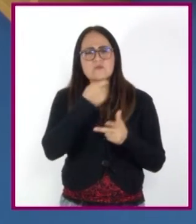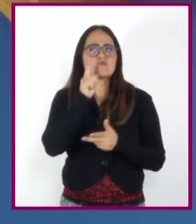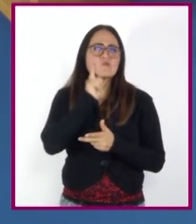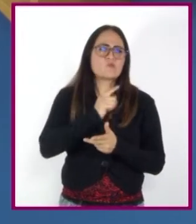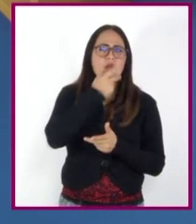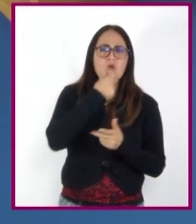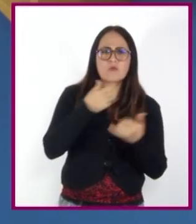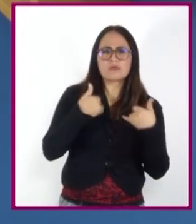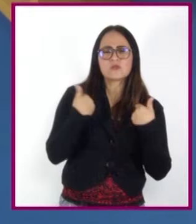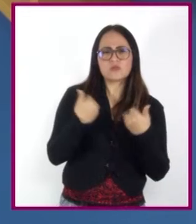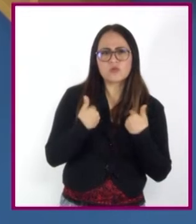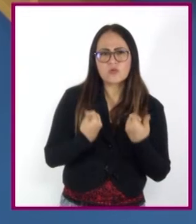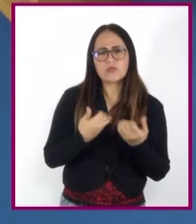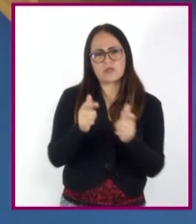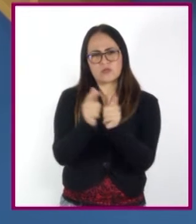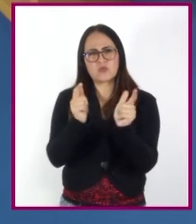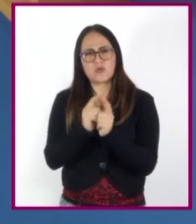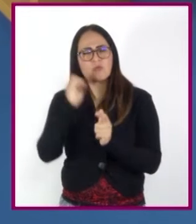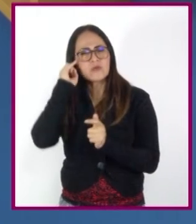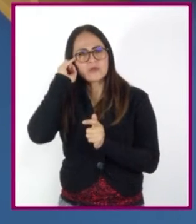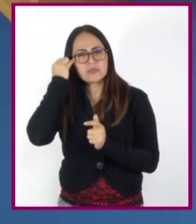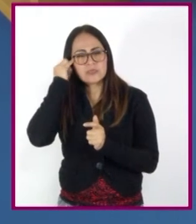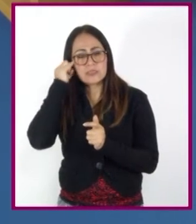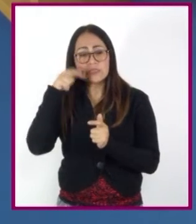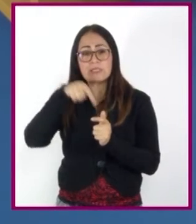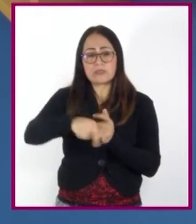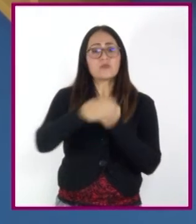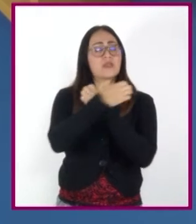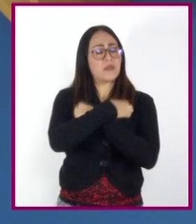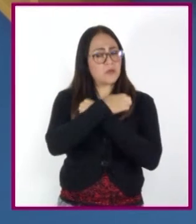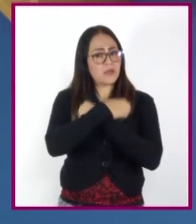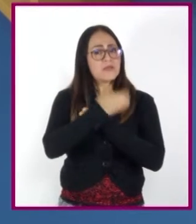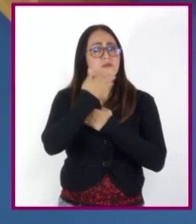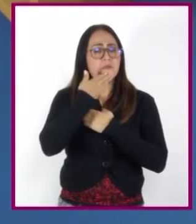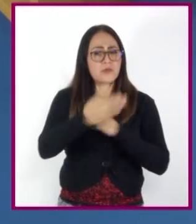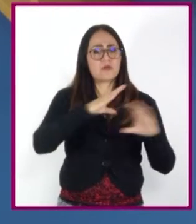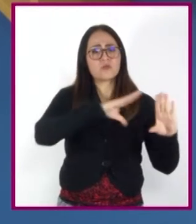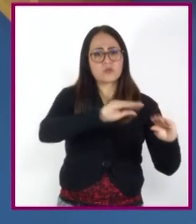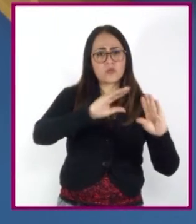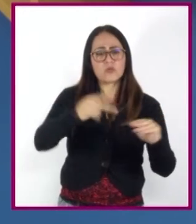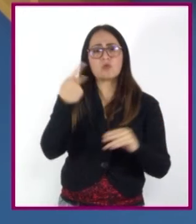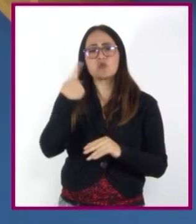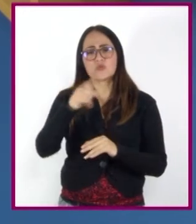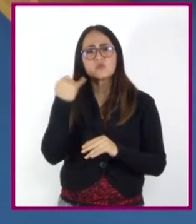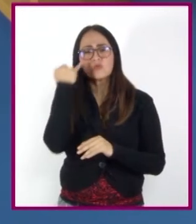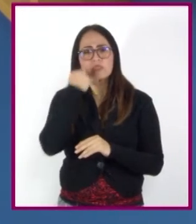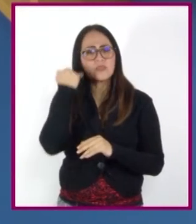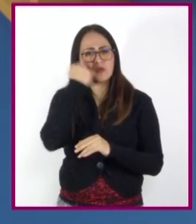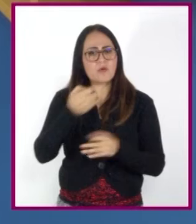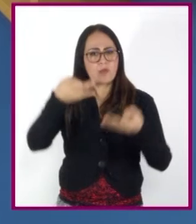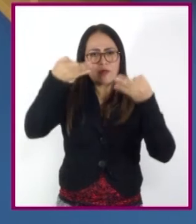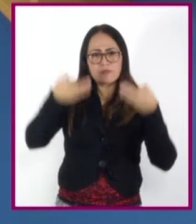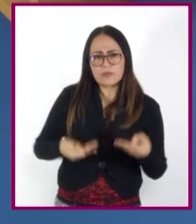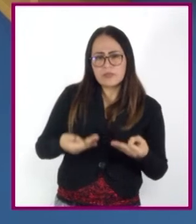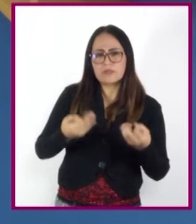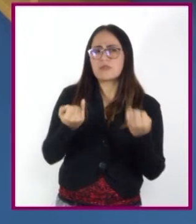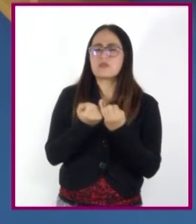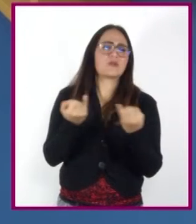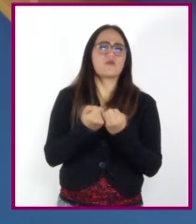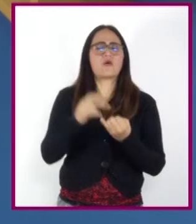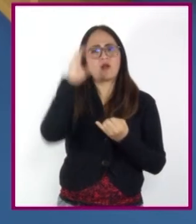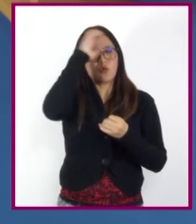adolescentes indígenas reciban educación de calidad en sus lenguas maternas y que respeten las